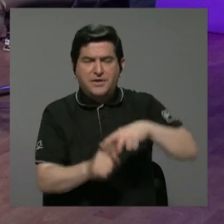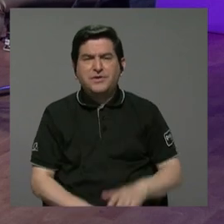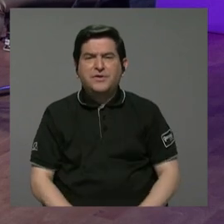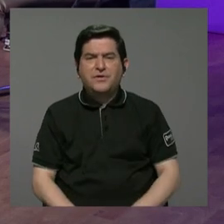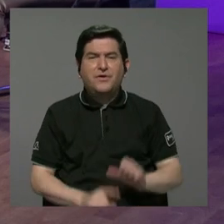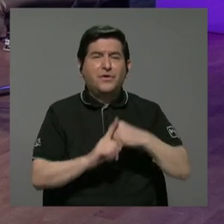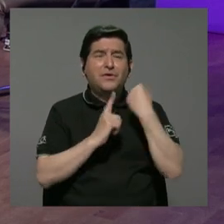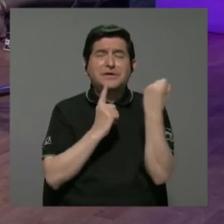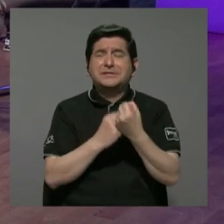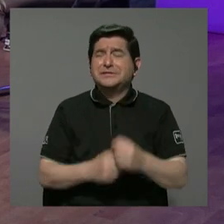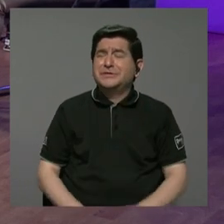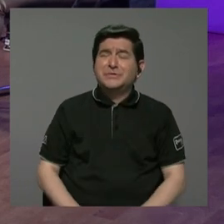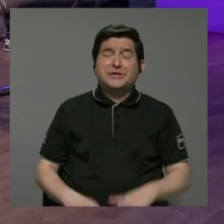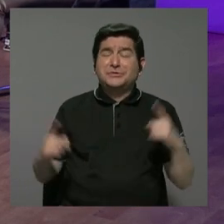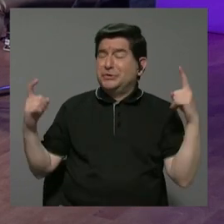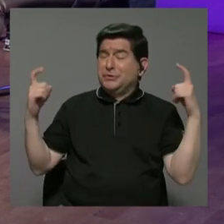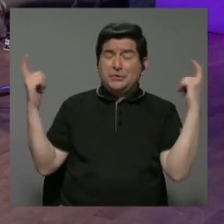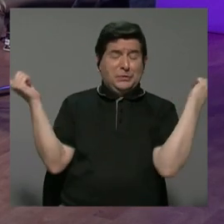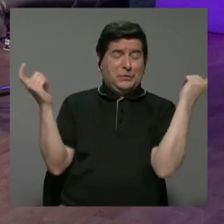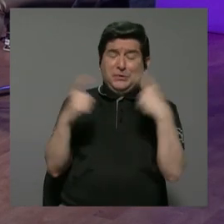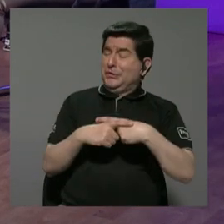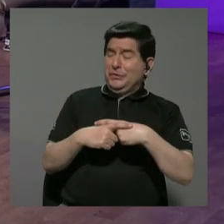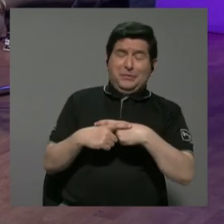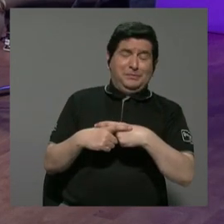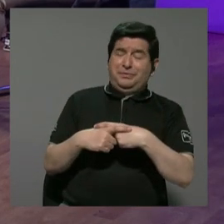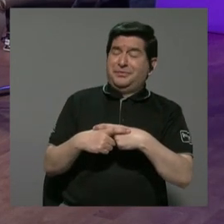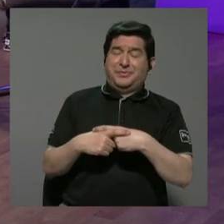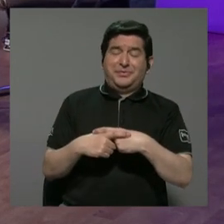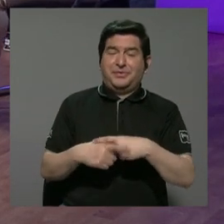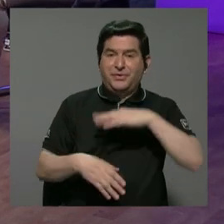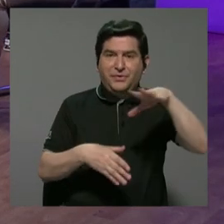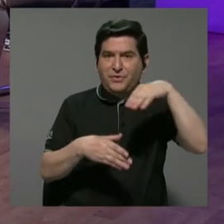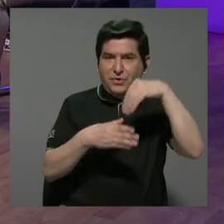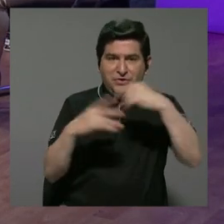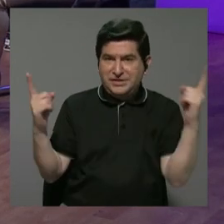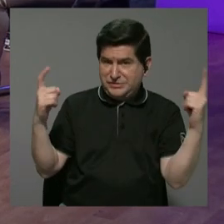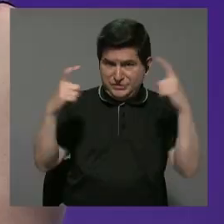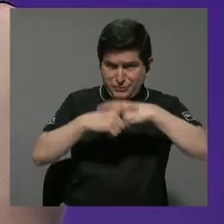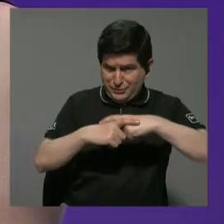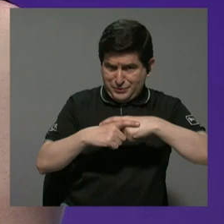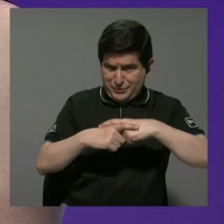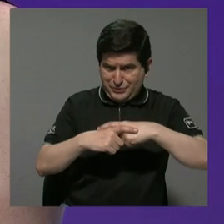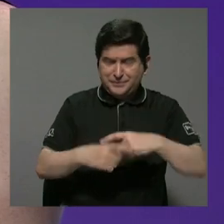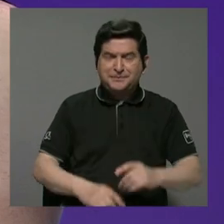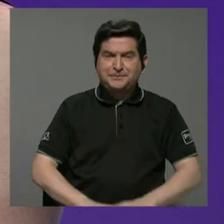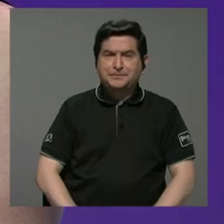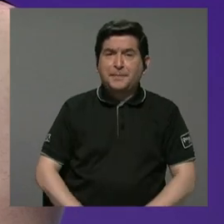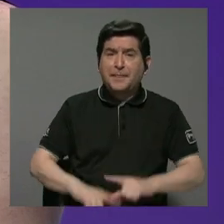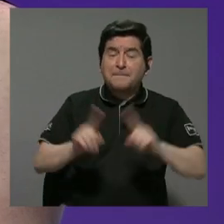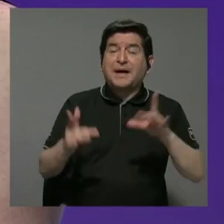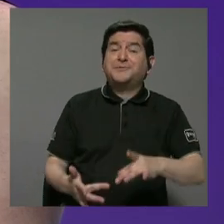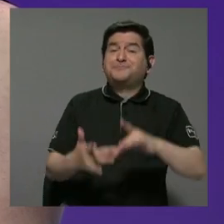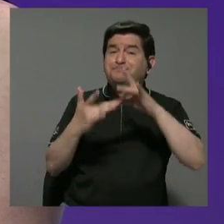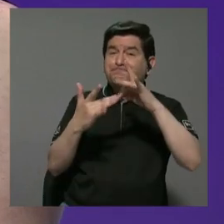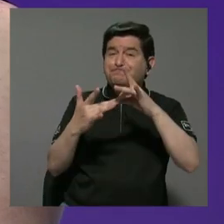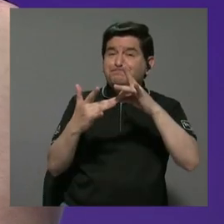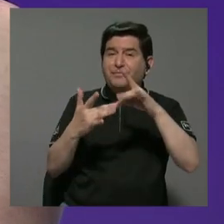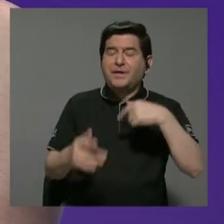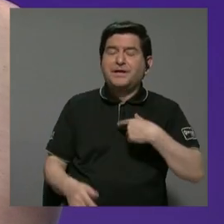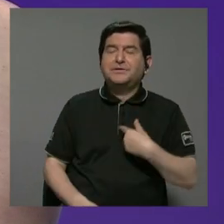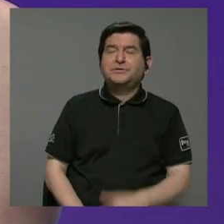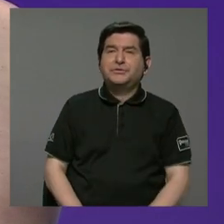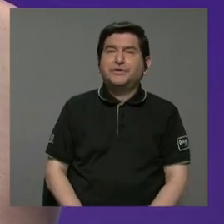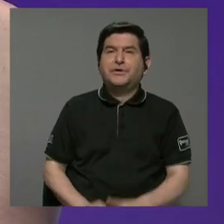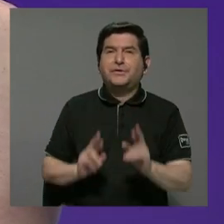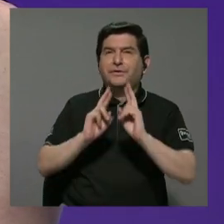cosa complejísima, eso es un contexto complejo, eso es a lo que quiero ir, pero especialmente lo quiero